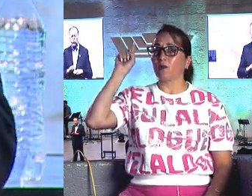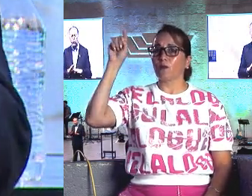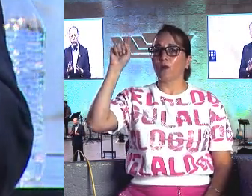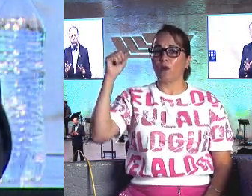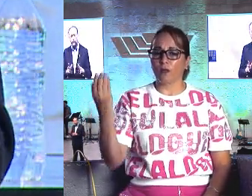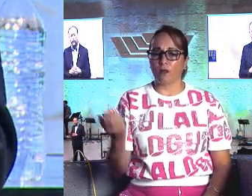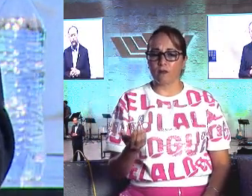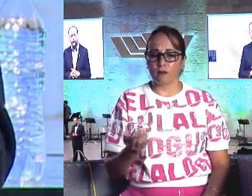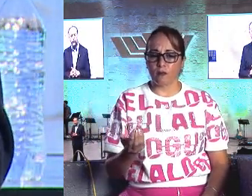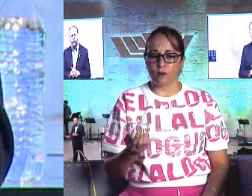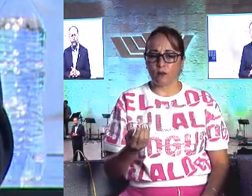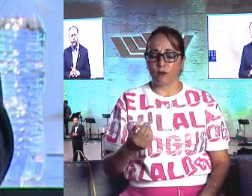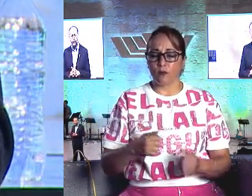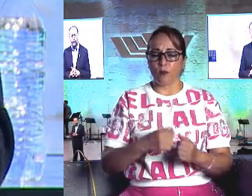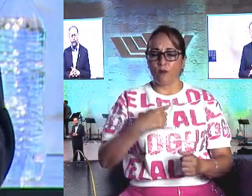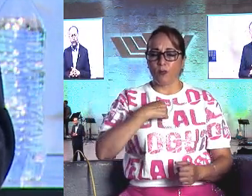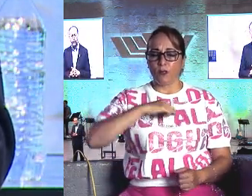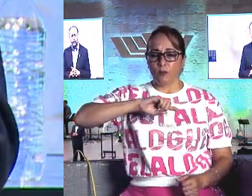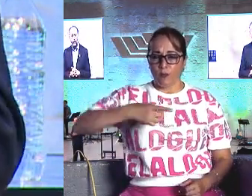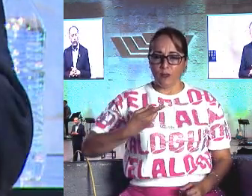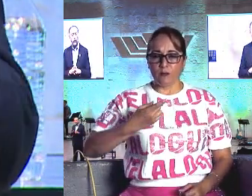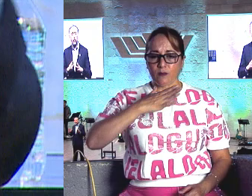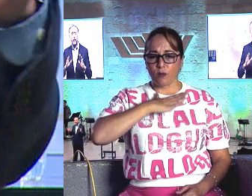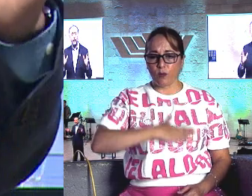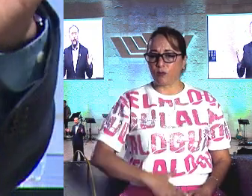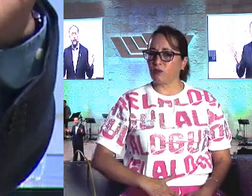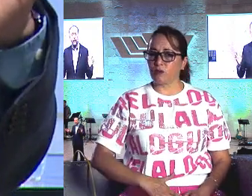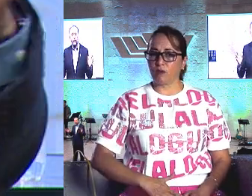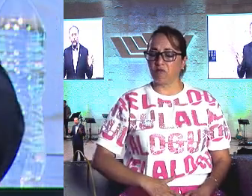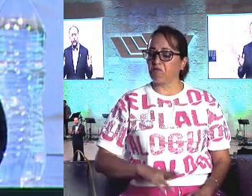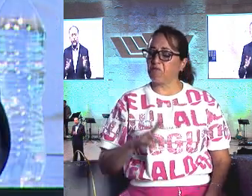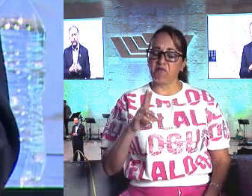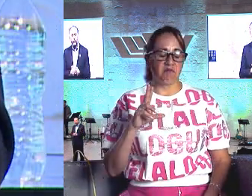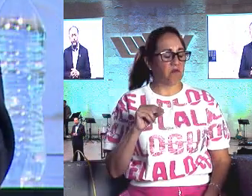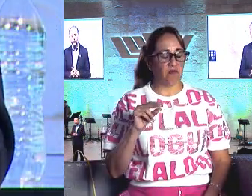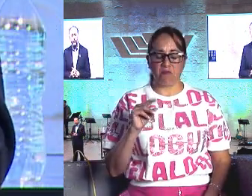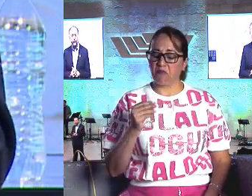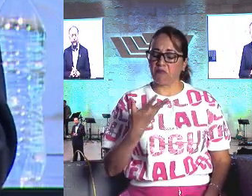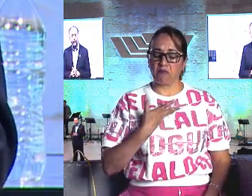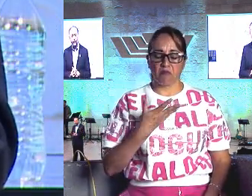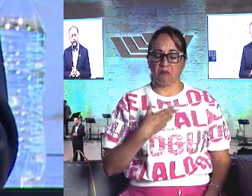es justo y no tengo nada que reclamarte.